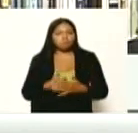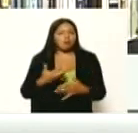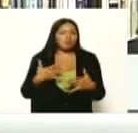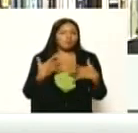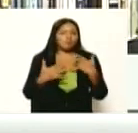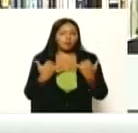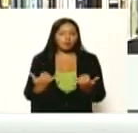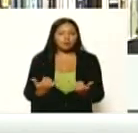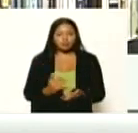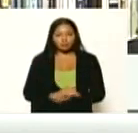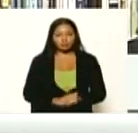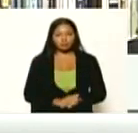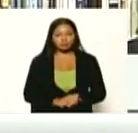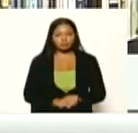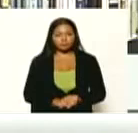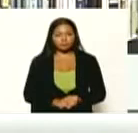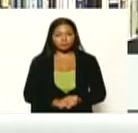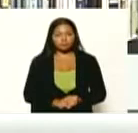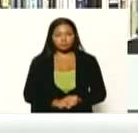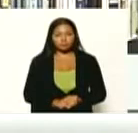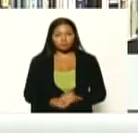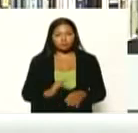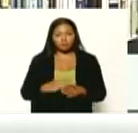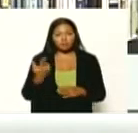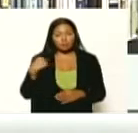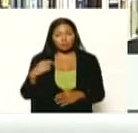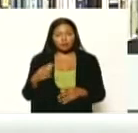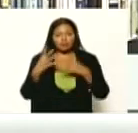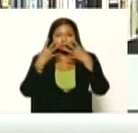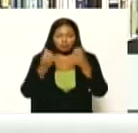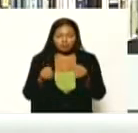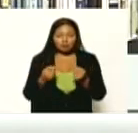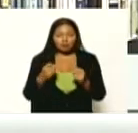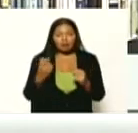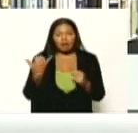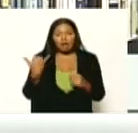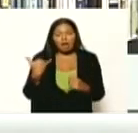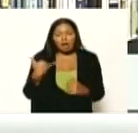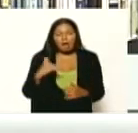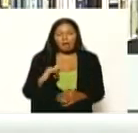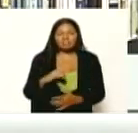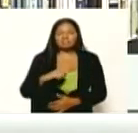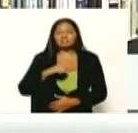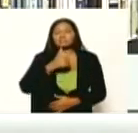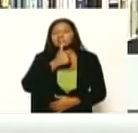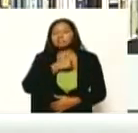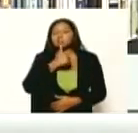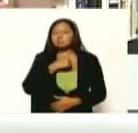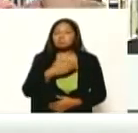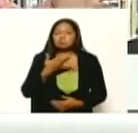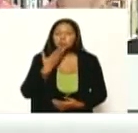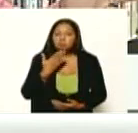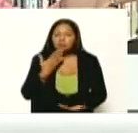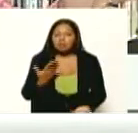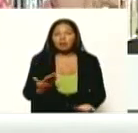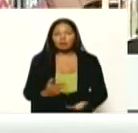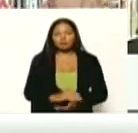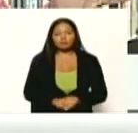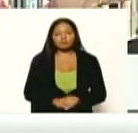actividad. Porque tenemos que entenderlo, hay una fatiga social que se produce, así la llaman,